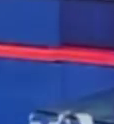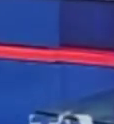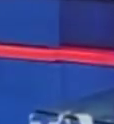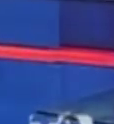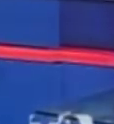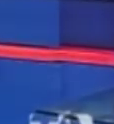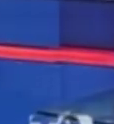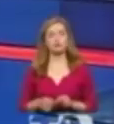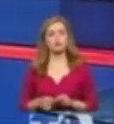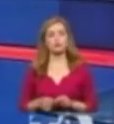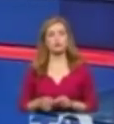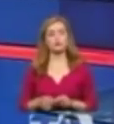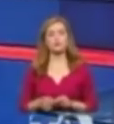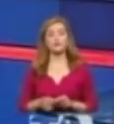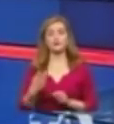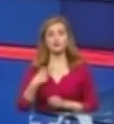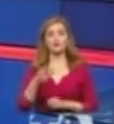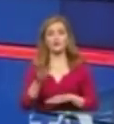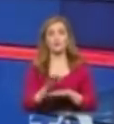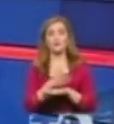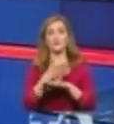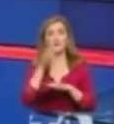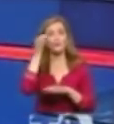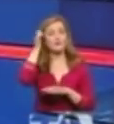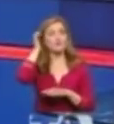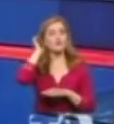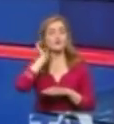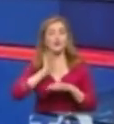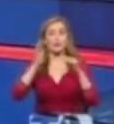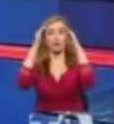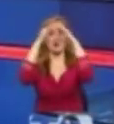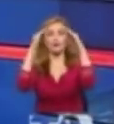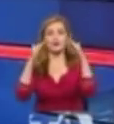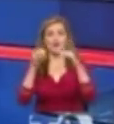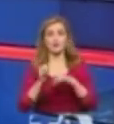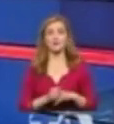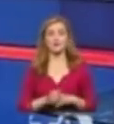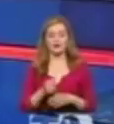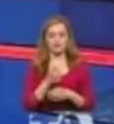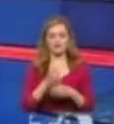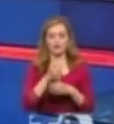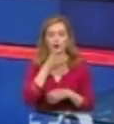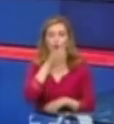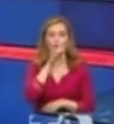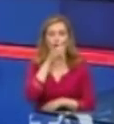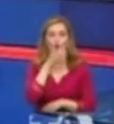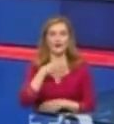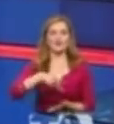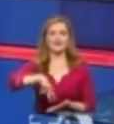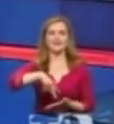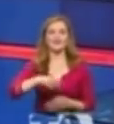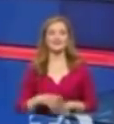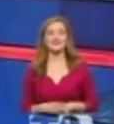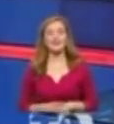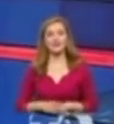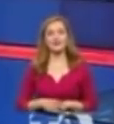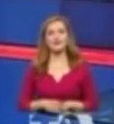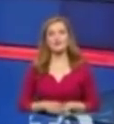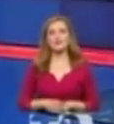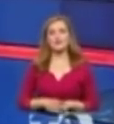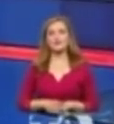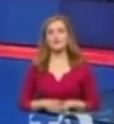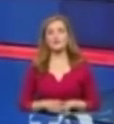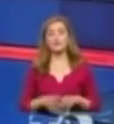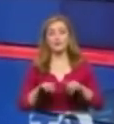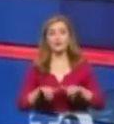Ya sabe esa cancioncita a qué se refiere, ¿no? Desde casa usted también, mientras toma la coladita ahí, baile un poquito. Y es que precisamente,